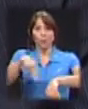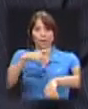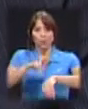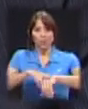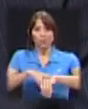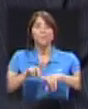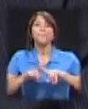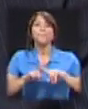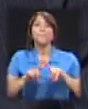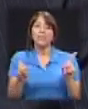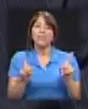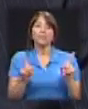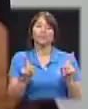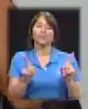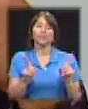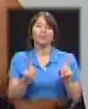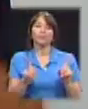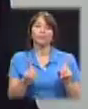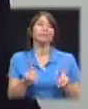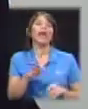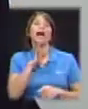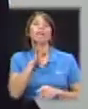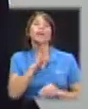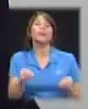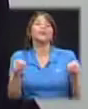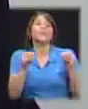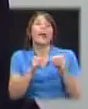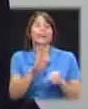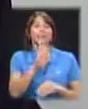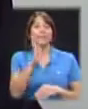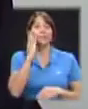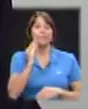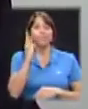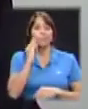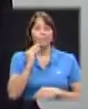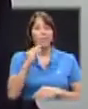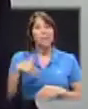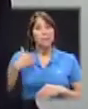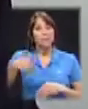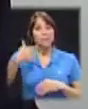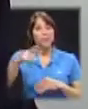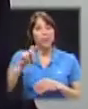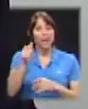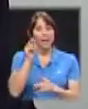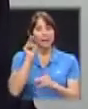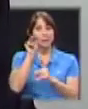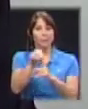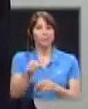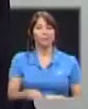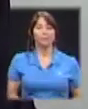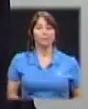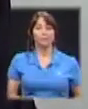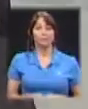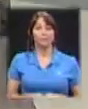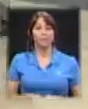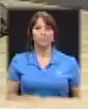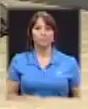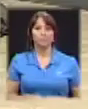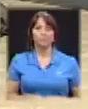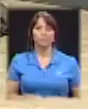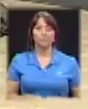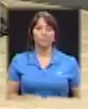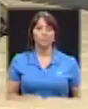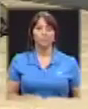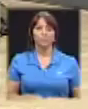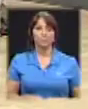hablaremos más de esas vivencias una vez que el canal nos invite a regresar.